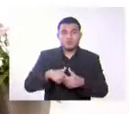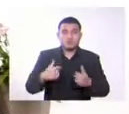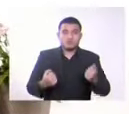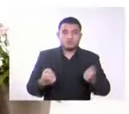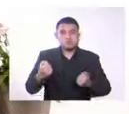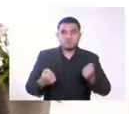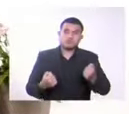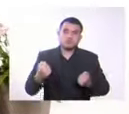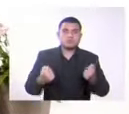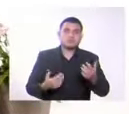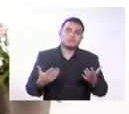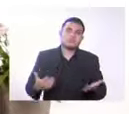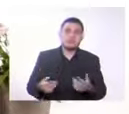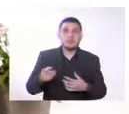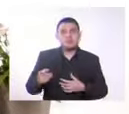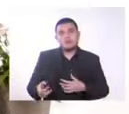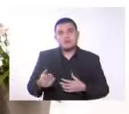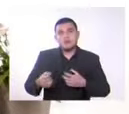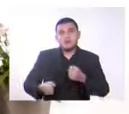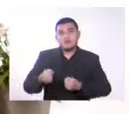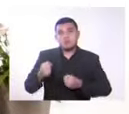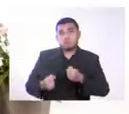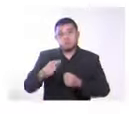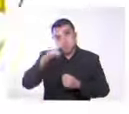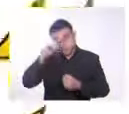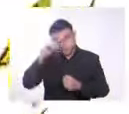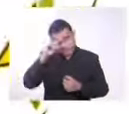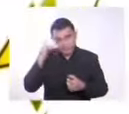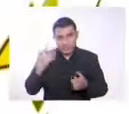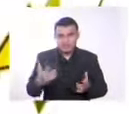van a acabar, pues son recursos no renovables.